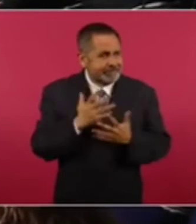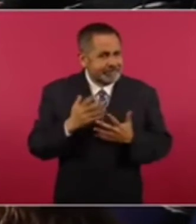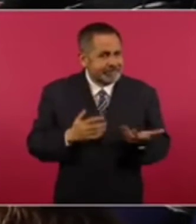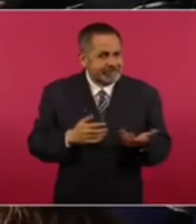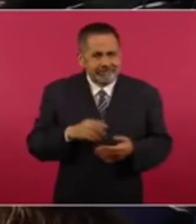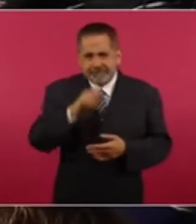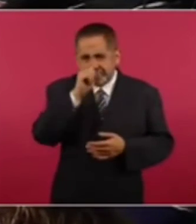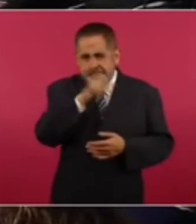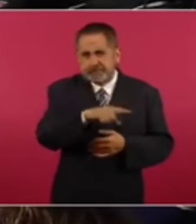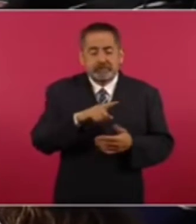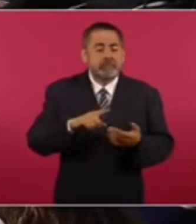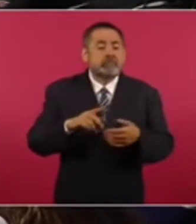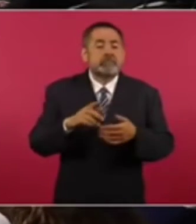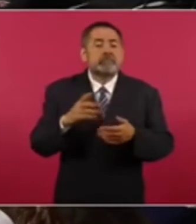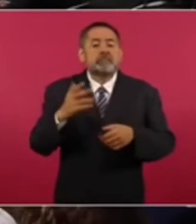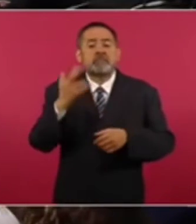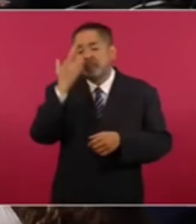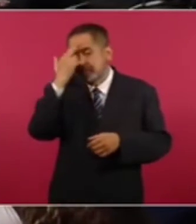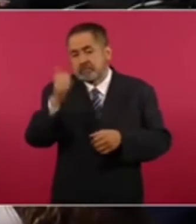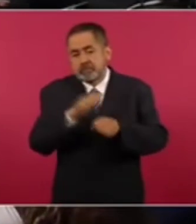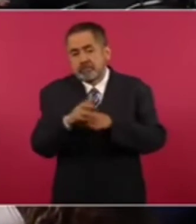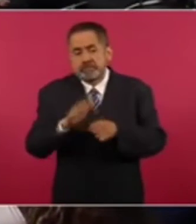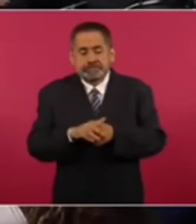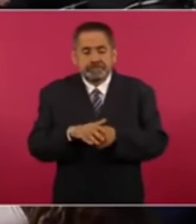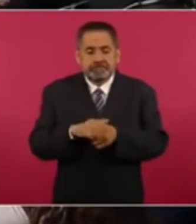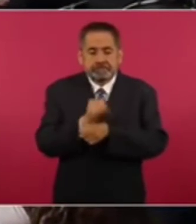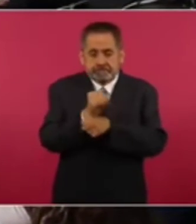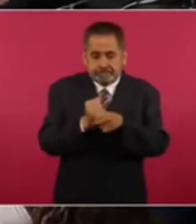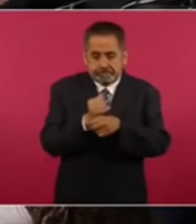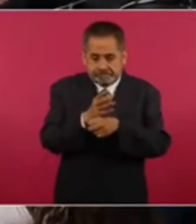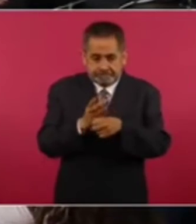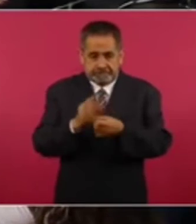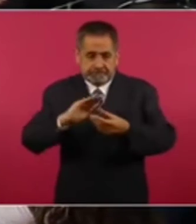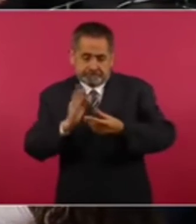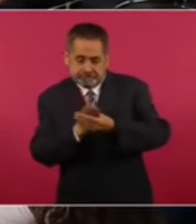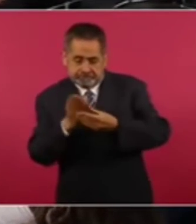porque no se integró bien la averiguación.